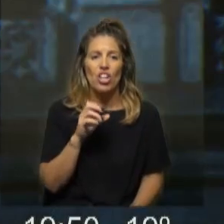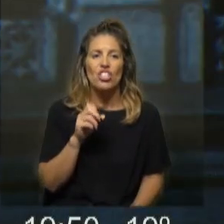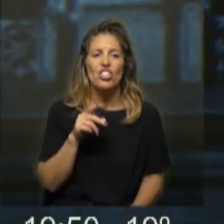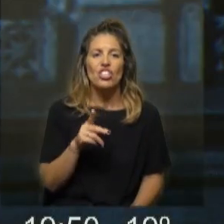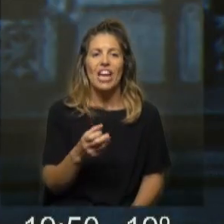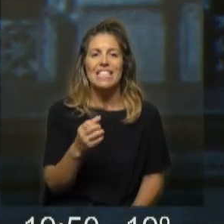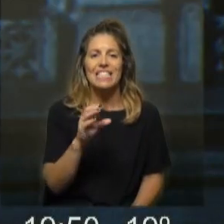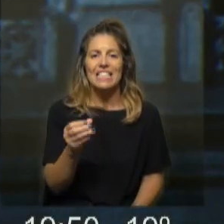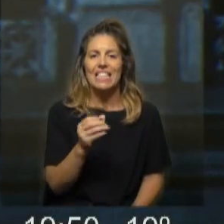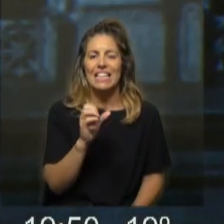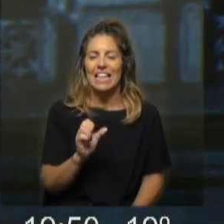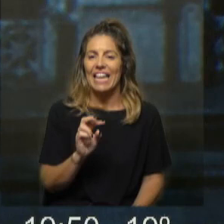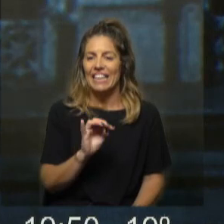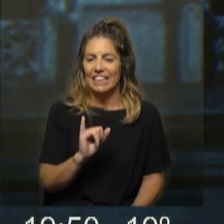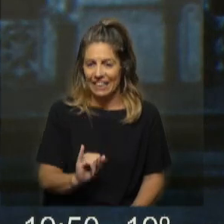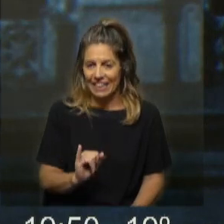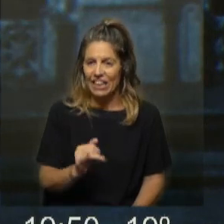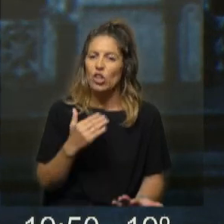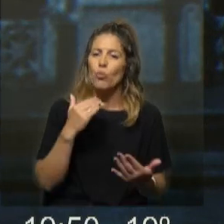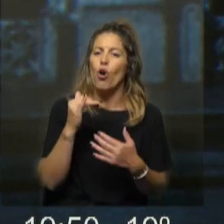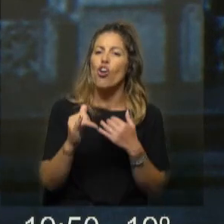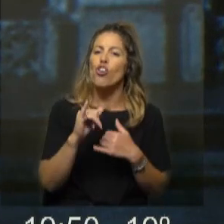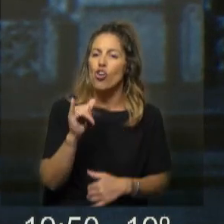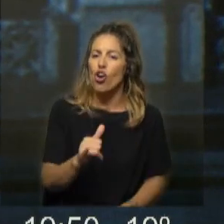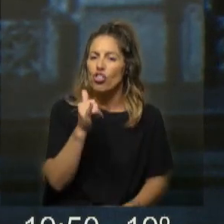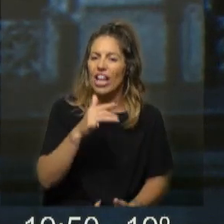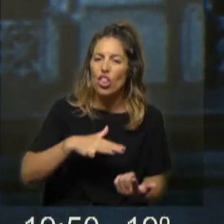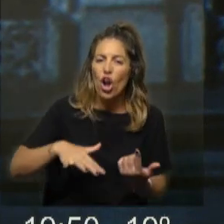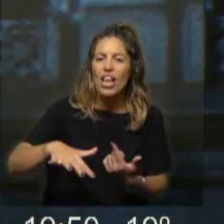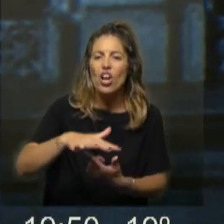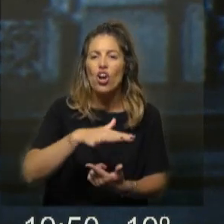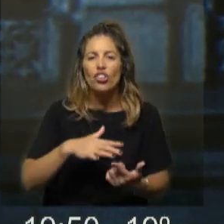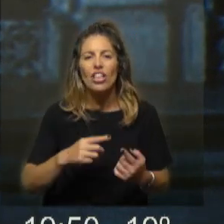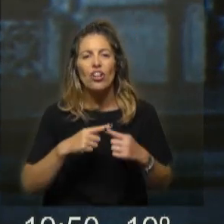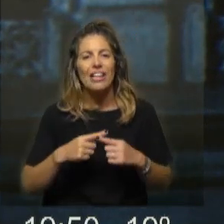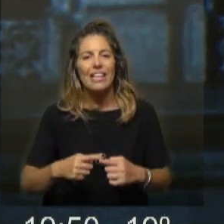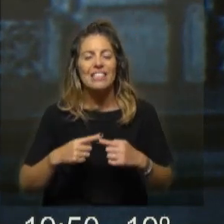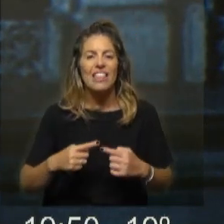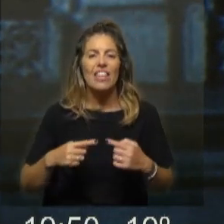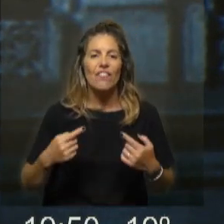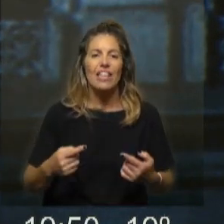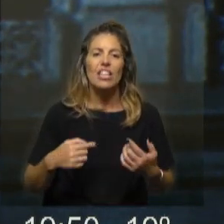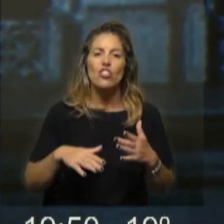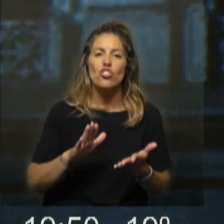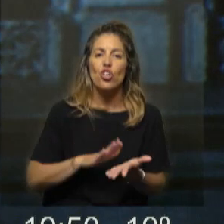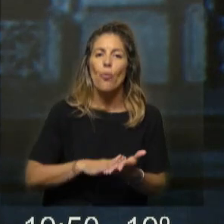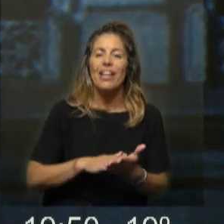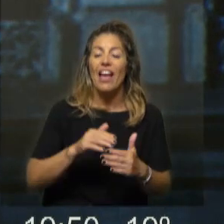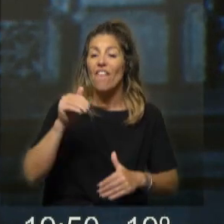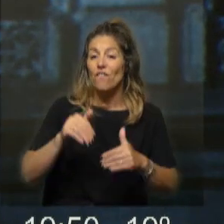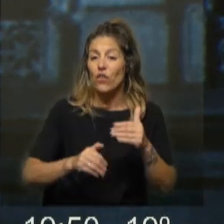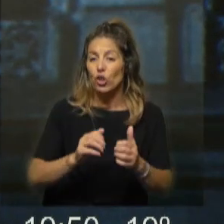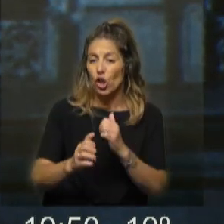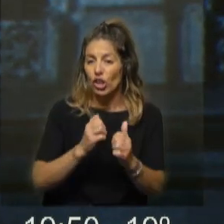estuvo comentando cuáles son, bueno, el contexto en el que se debate con respecto al voto electrónico y cuáles son los pros y los contras